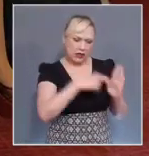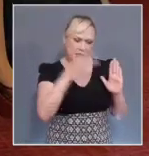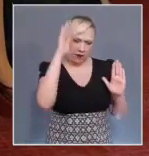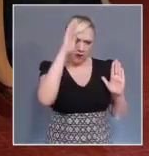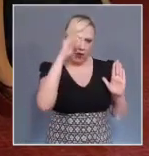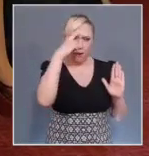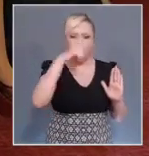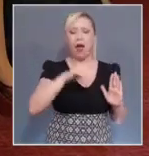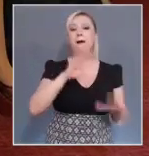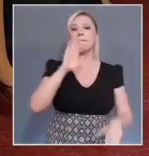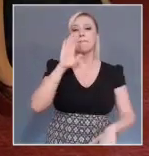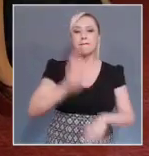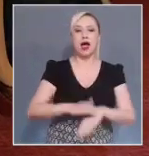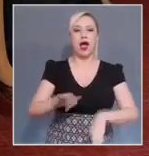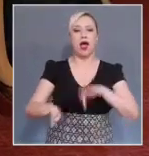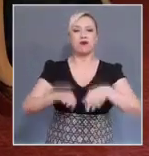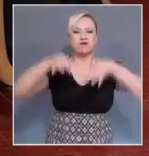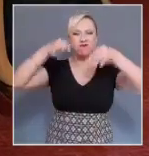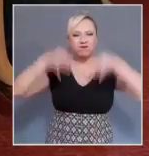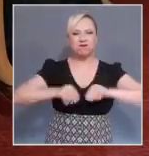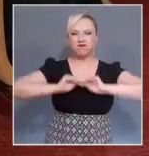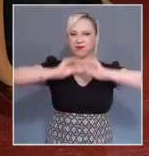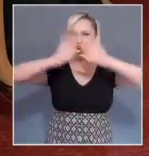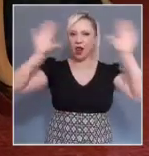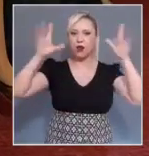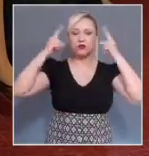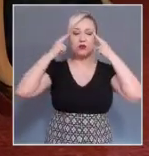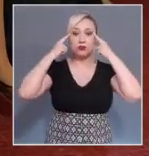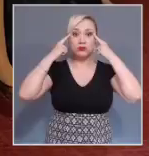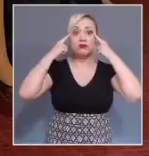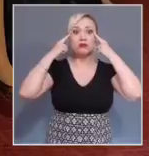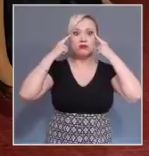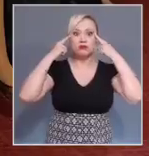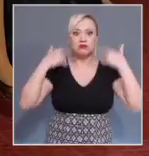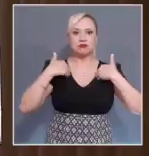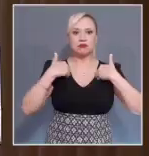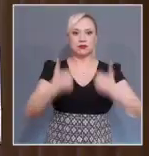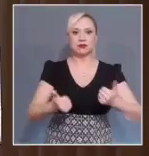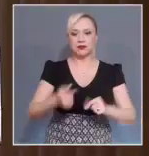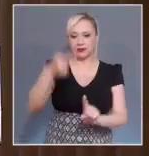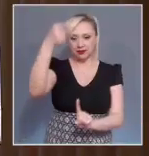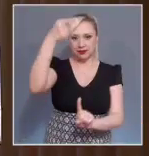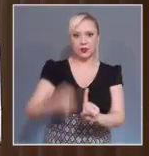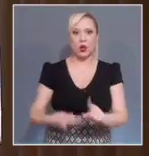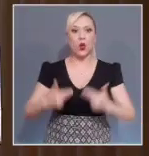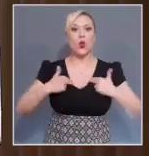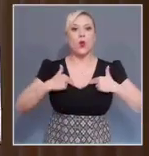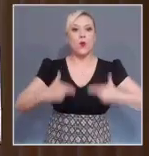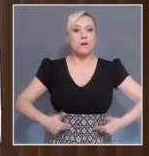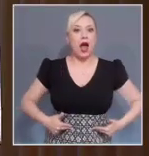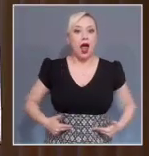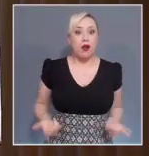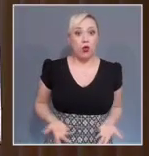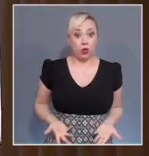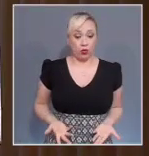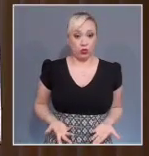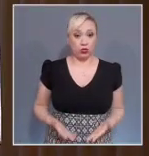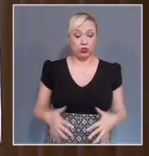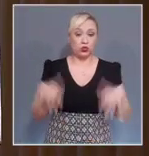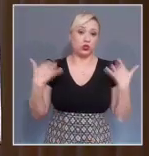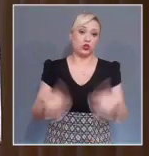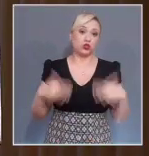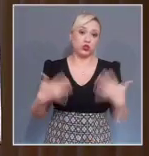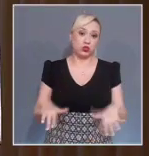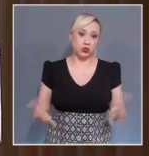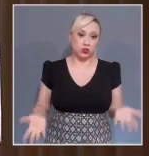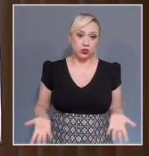respetable, más iluminada y más cercana a lo que se entiende como humanidad. No podemos claudicar de la